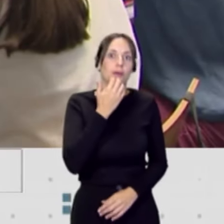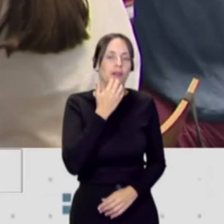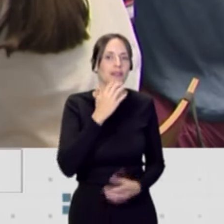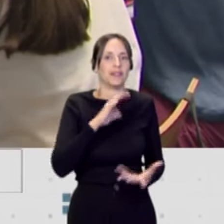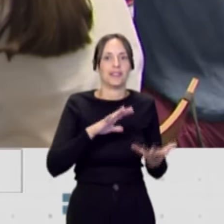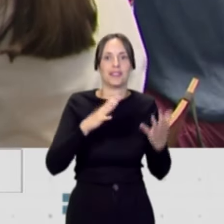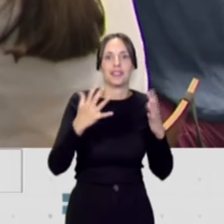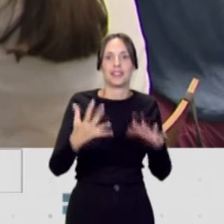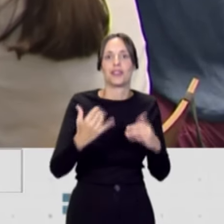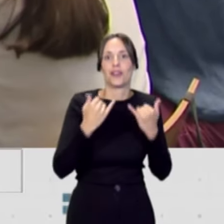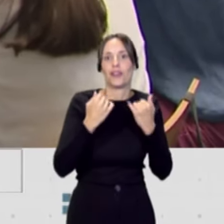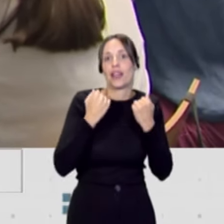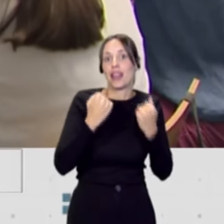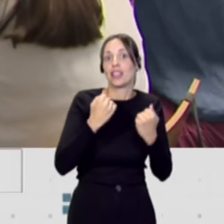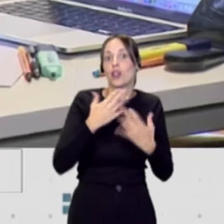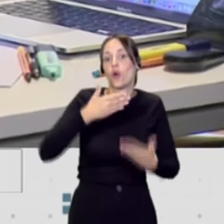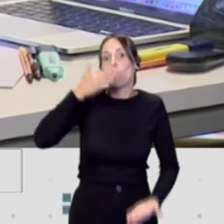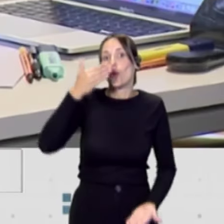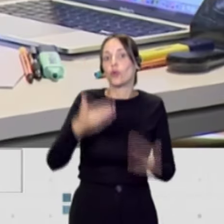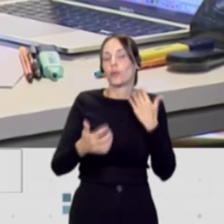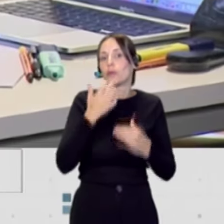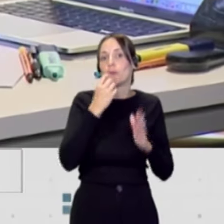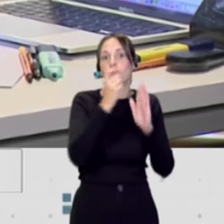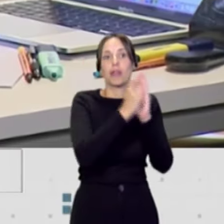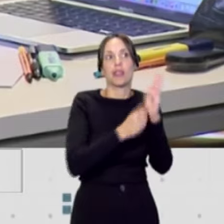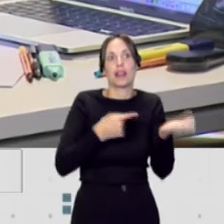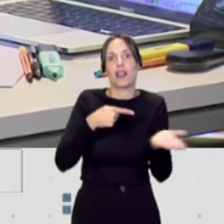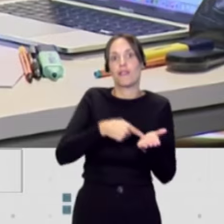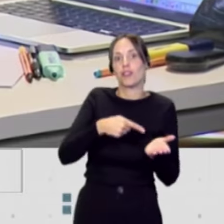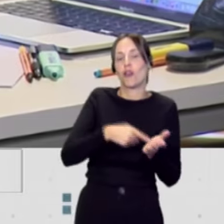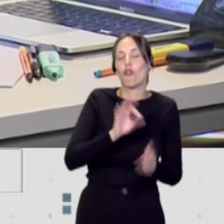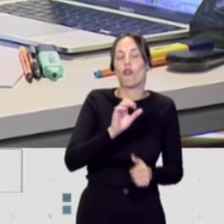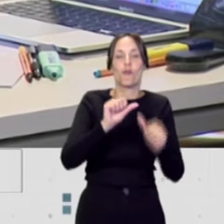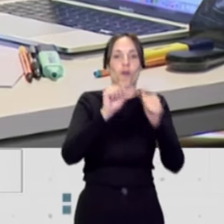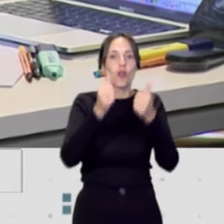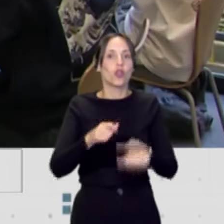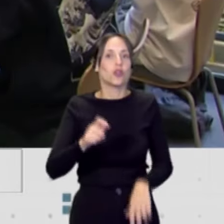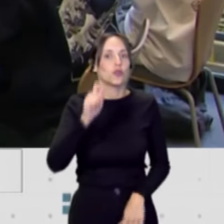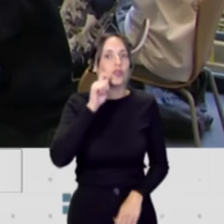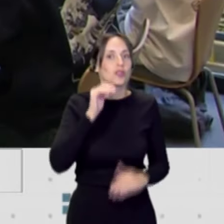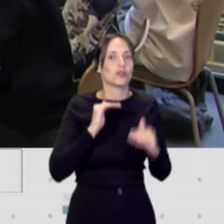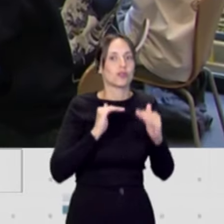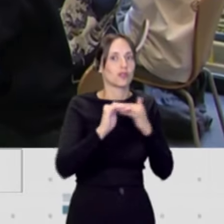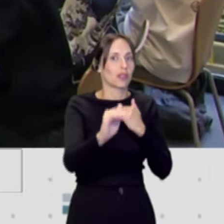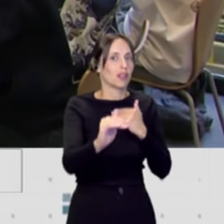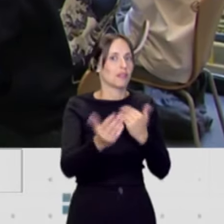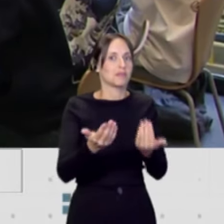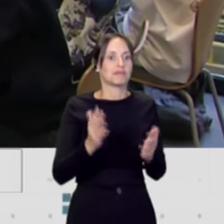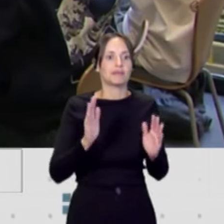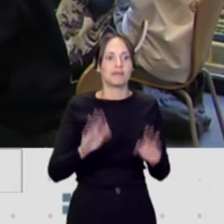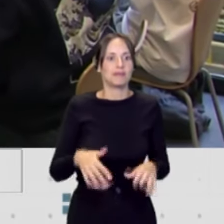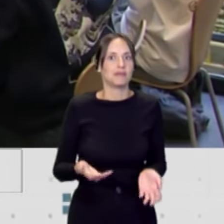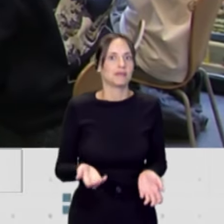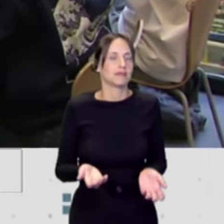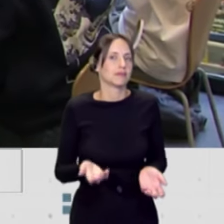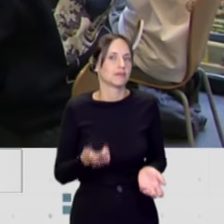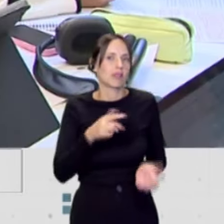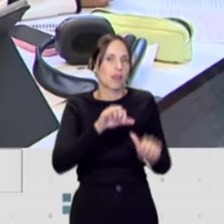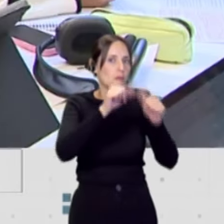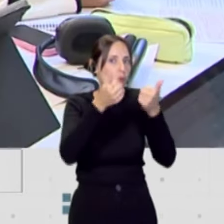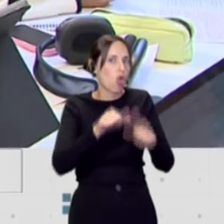puede ser una medida que se reivindique, un modelo turístico sostenible. Creo que ahí caben diferentes modelos